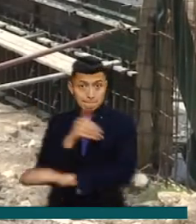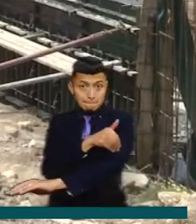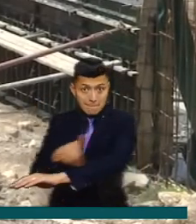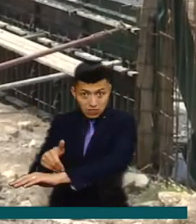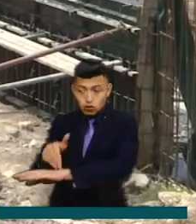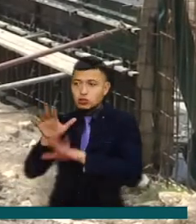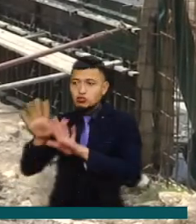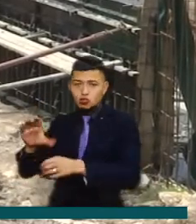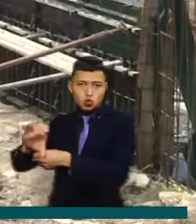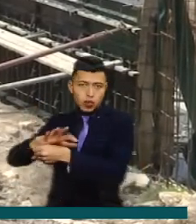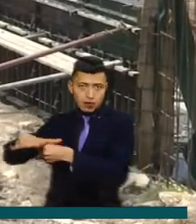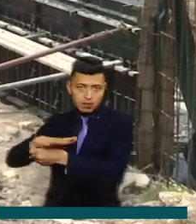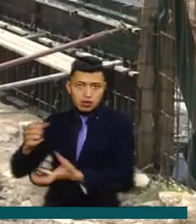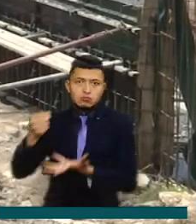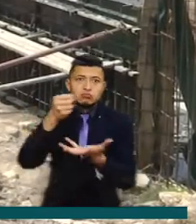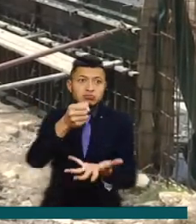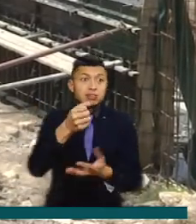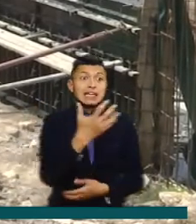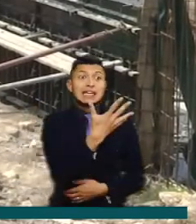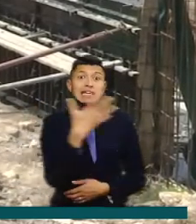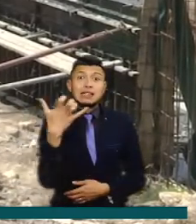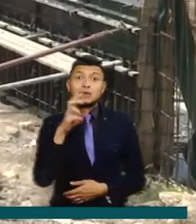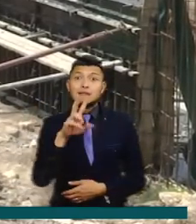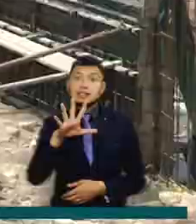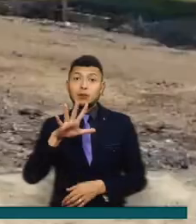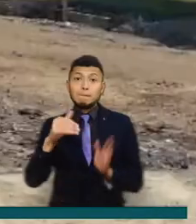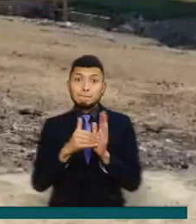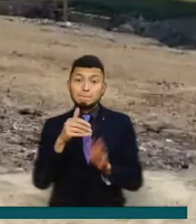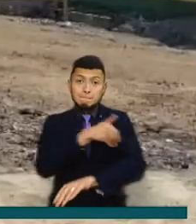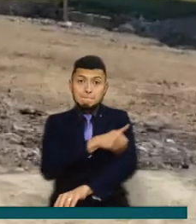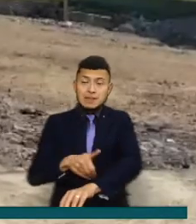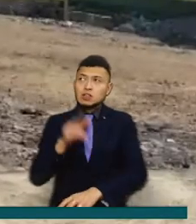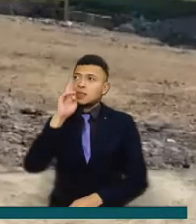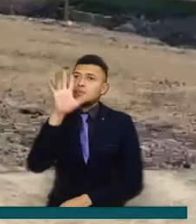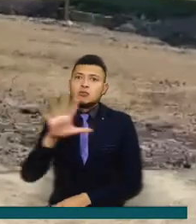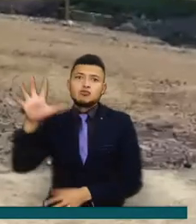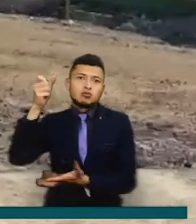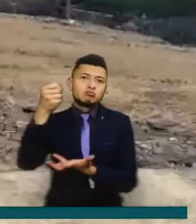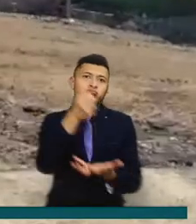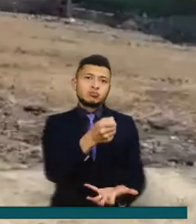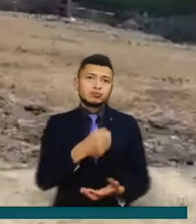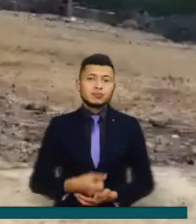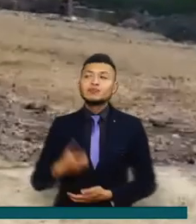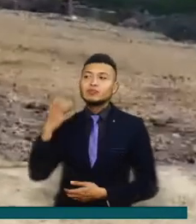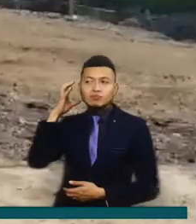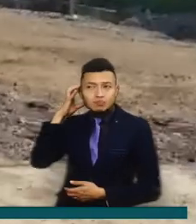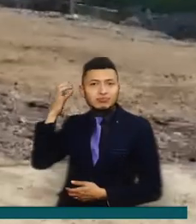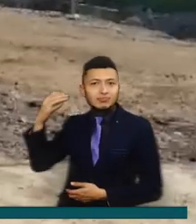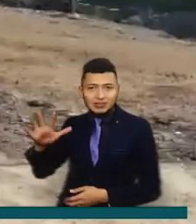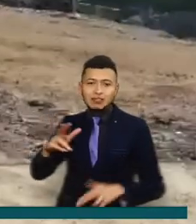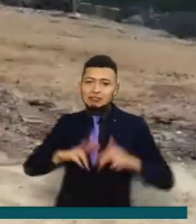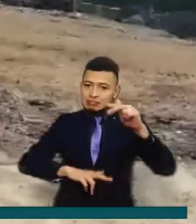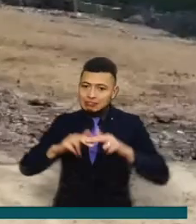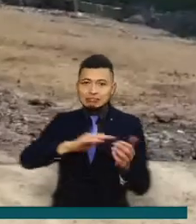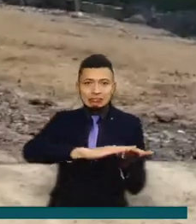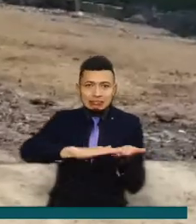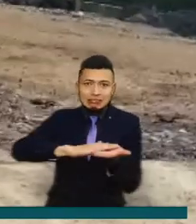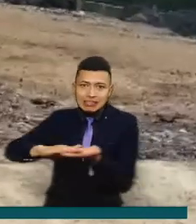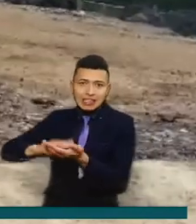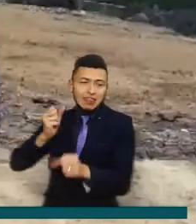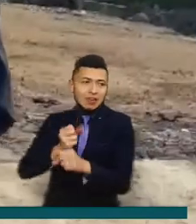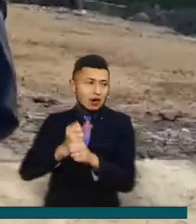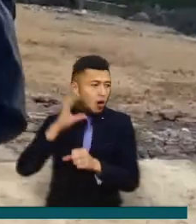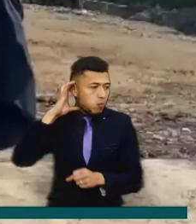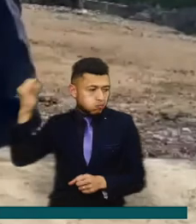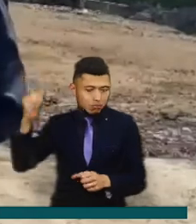restantes 525 mil millones los aportó la nación. Ya estamos viendo los primeros trabajos de pavimentación. Hoy vemos el equipo